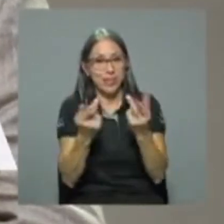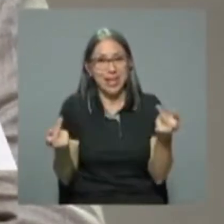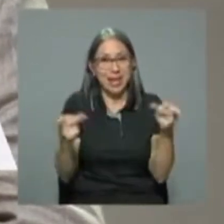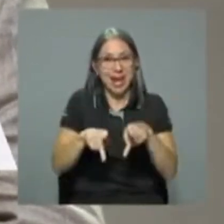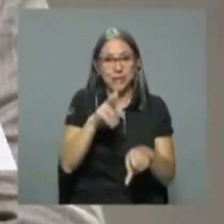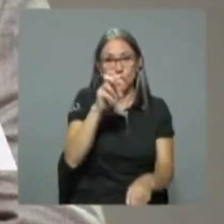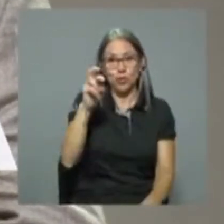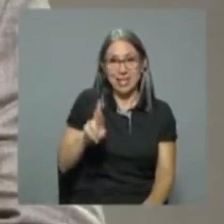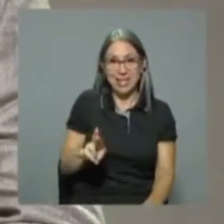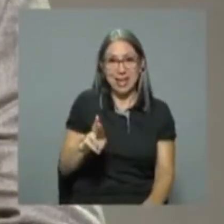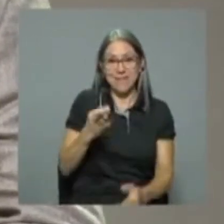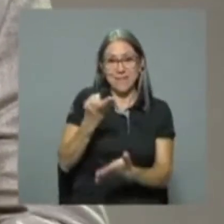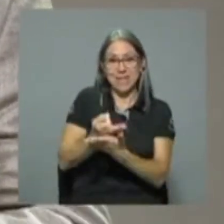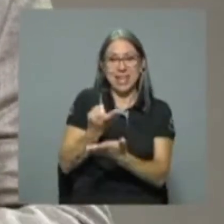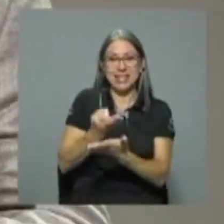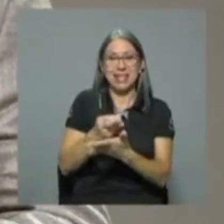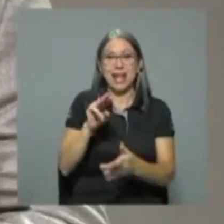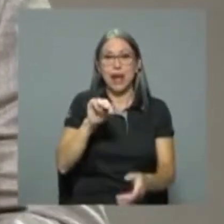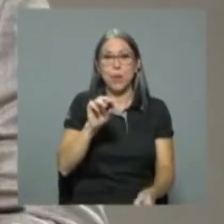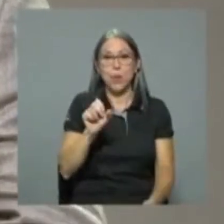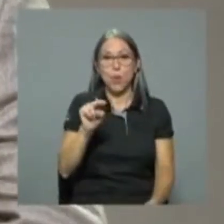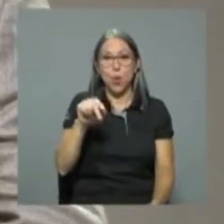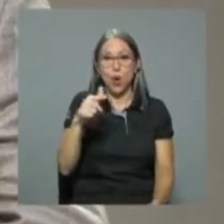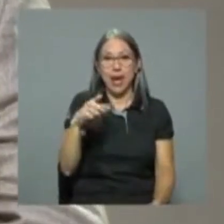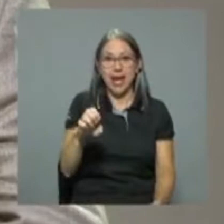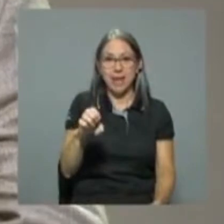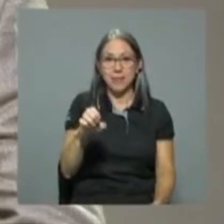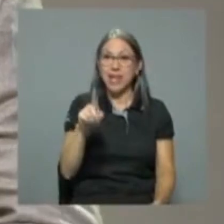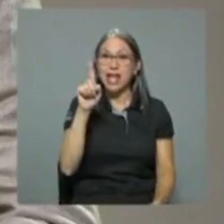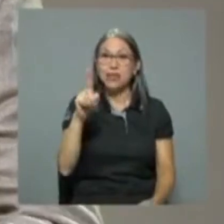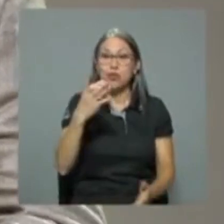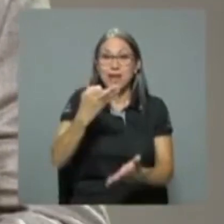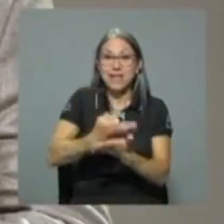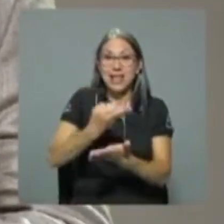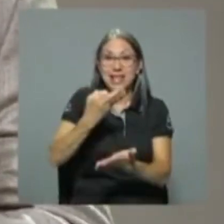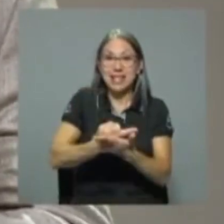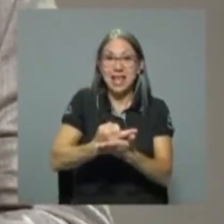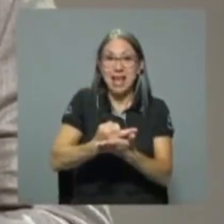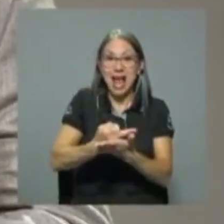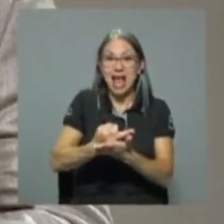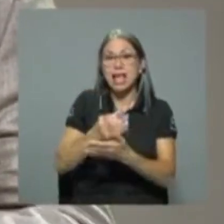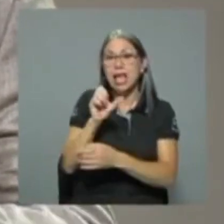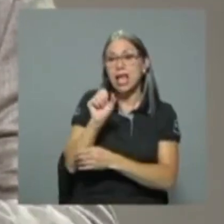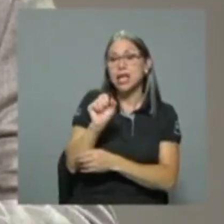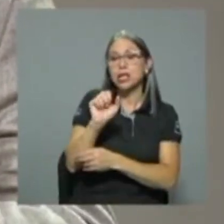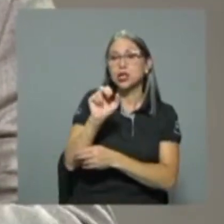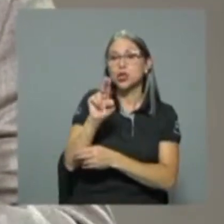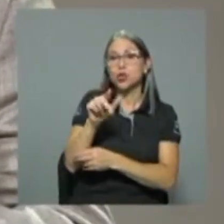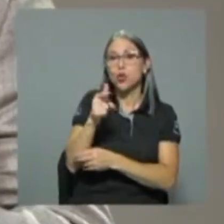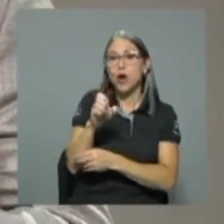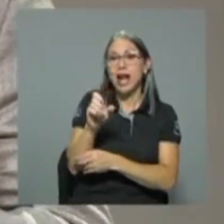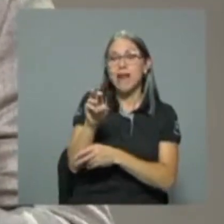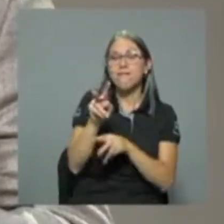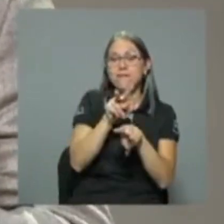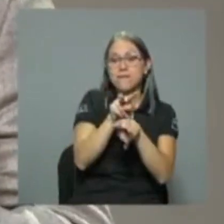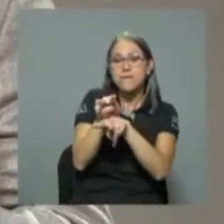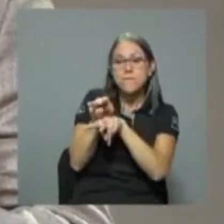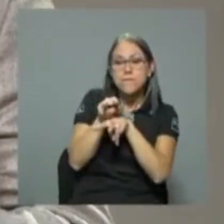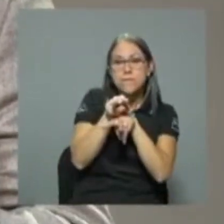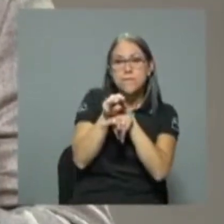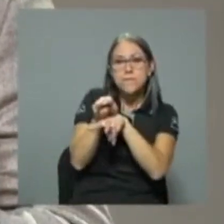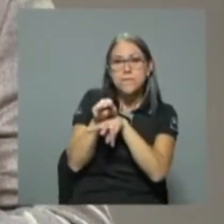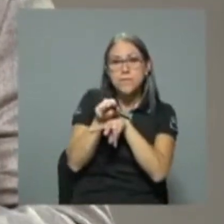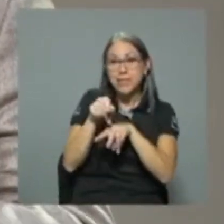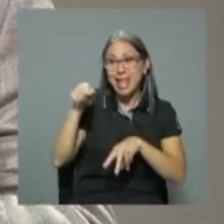de Financiera Monge, que es una financiera supervisada por su jefe. Entonces esta historia del COVID